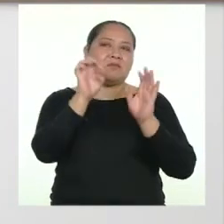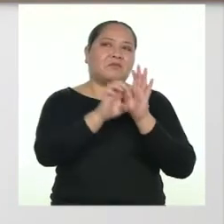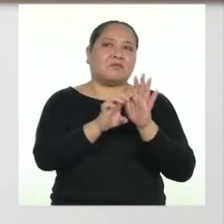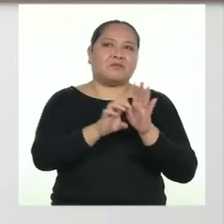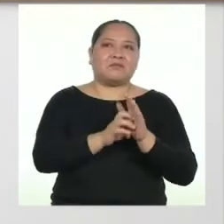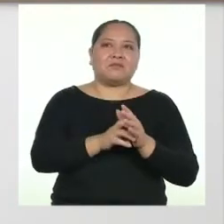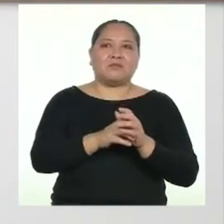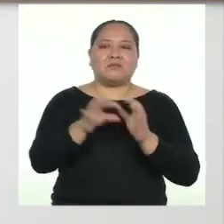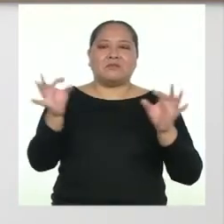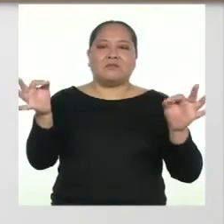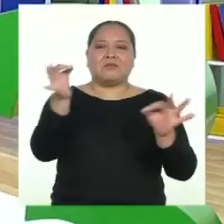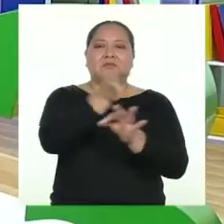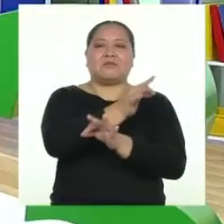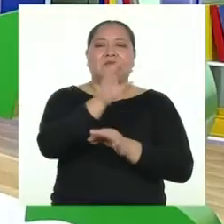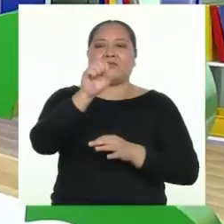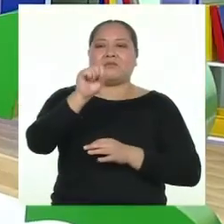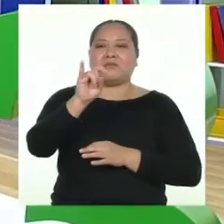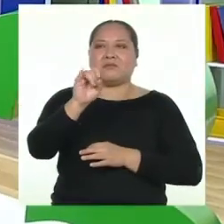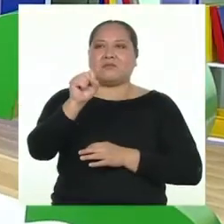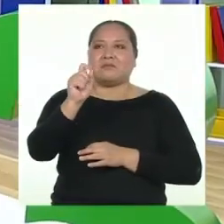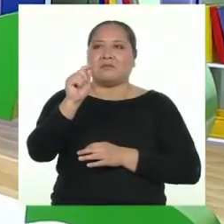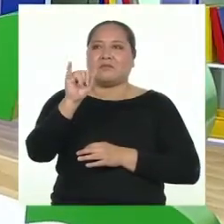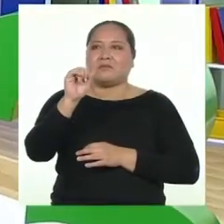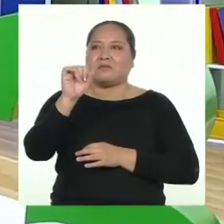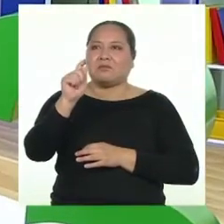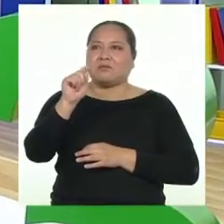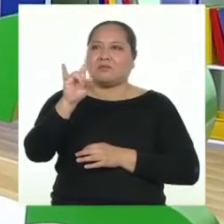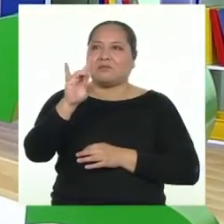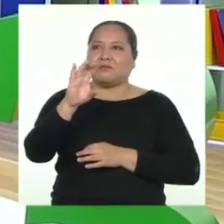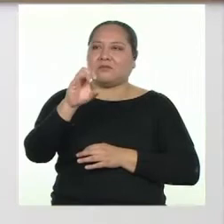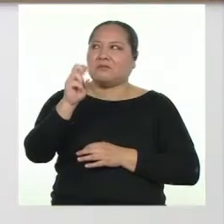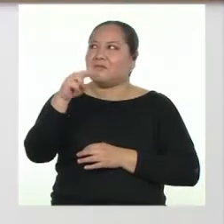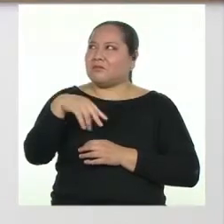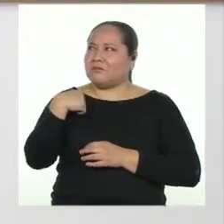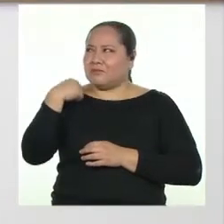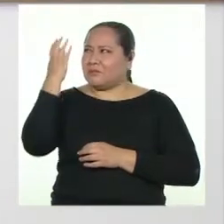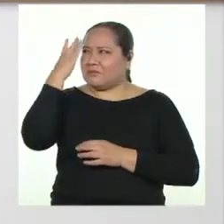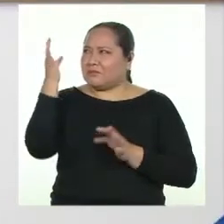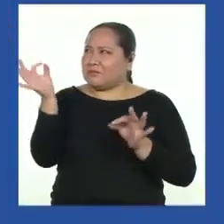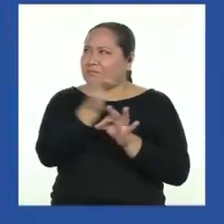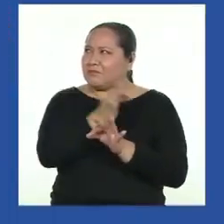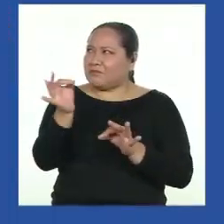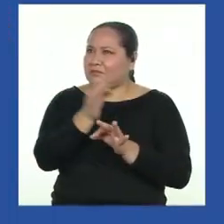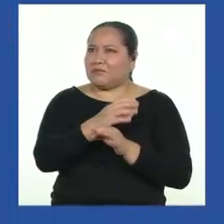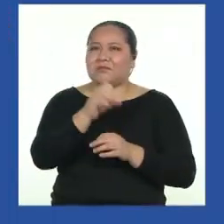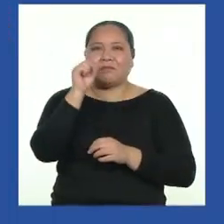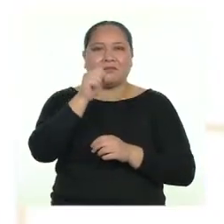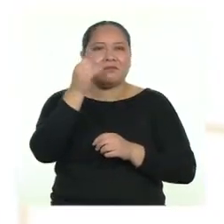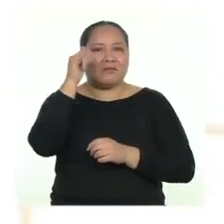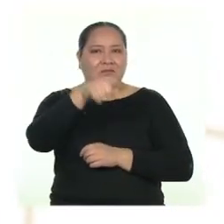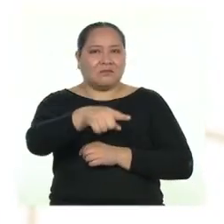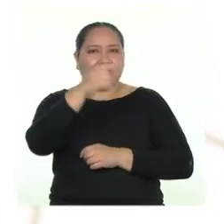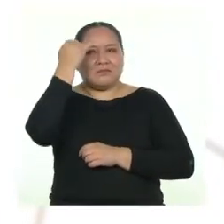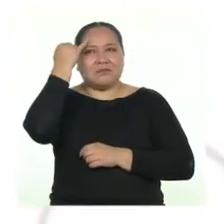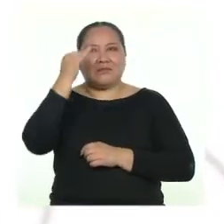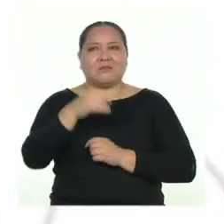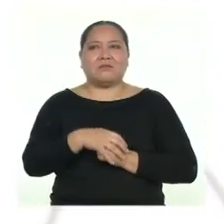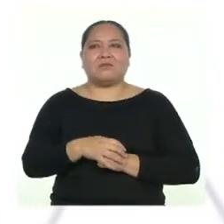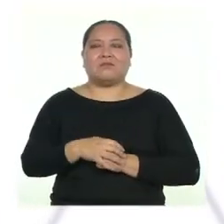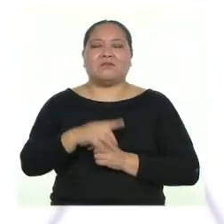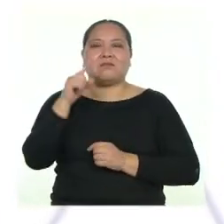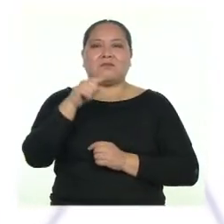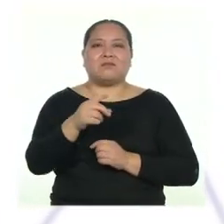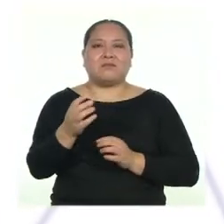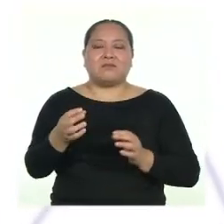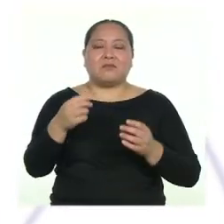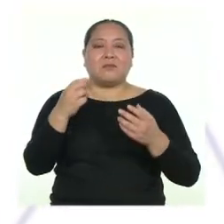el de sustitución. Eso me suena a que tenemos que reemplazar algo. ¡Esa es la idea! La estrategia